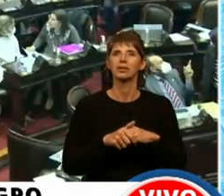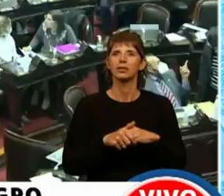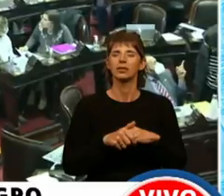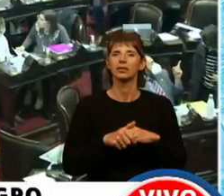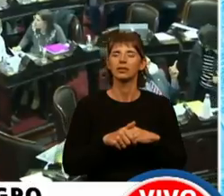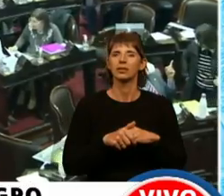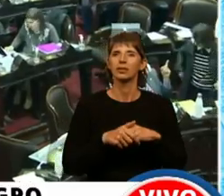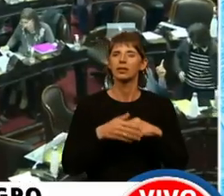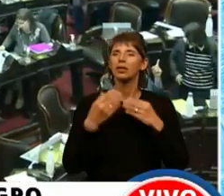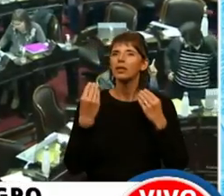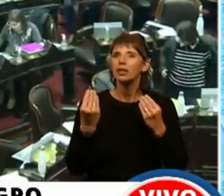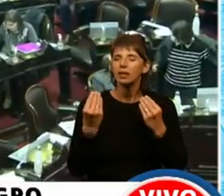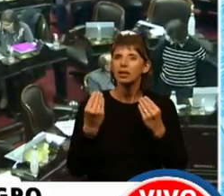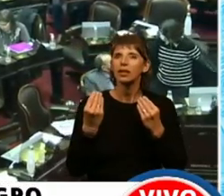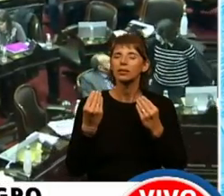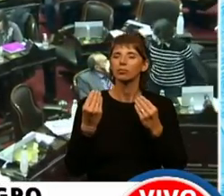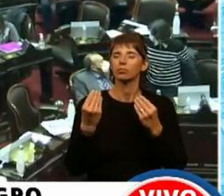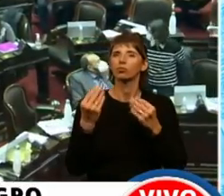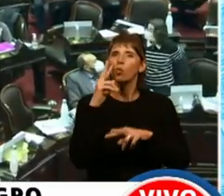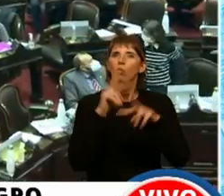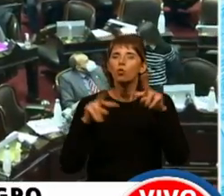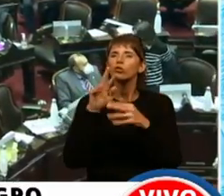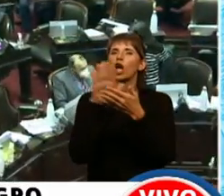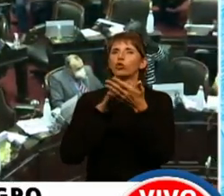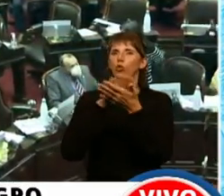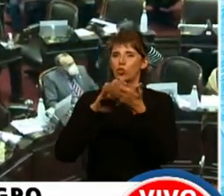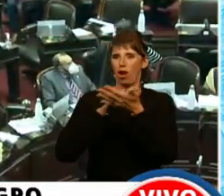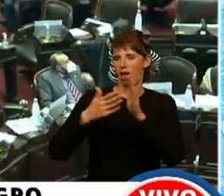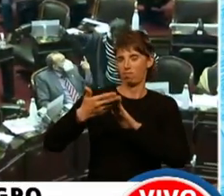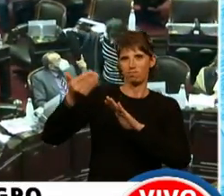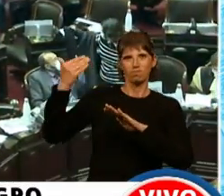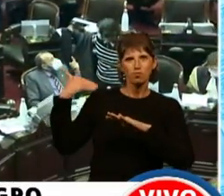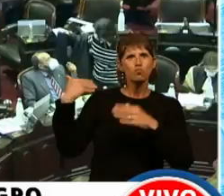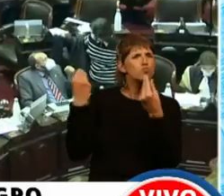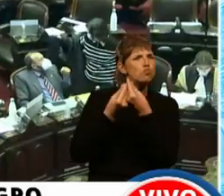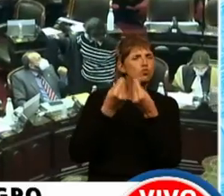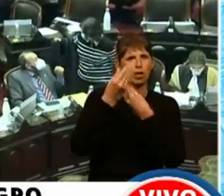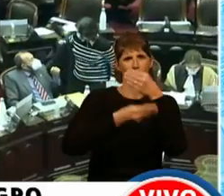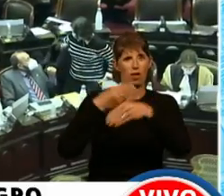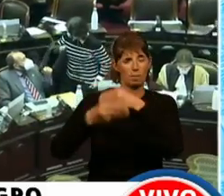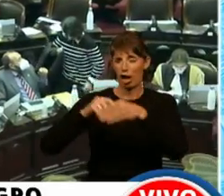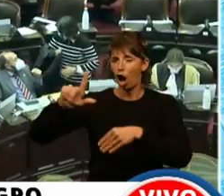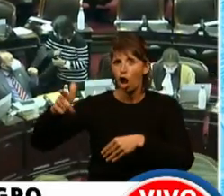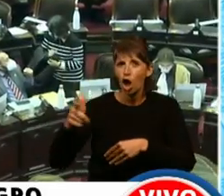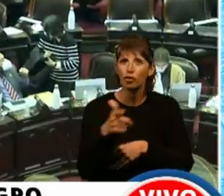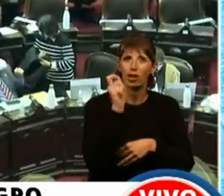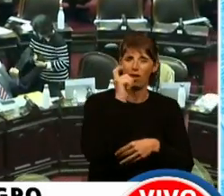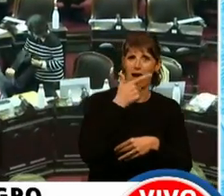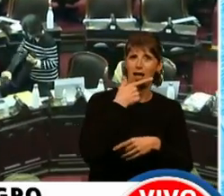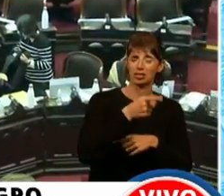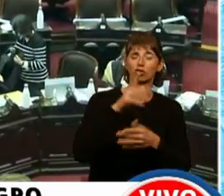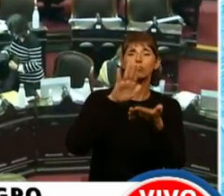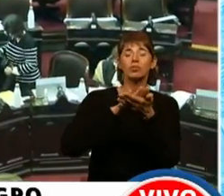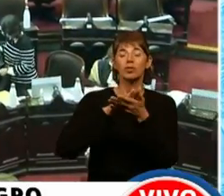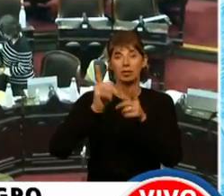la situación de privación que han enfrentado tantas familias de usuario tanto en gas como en